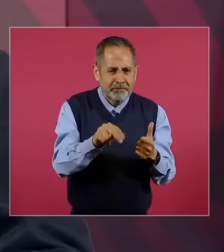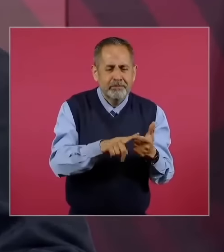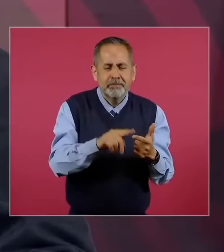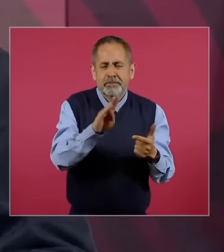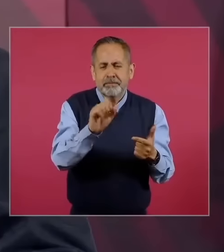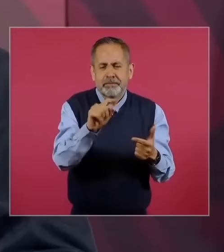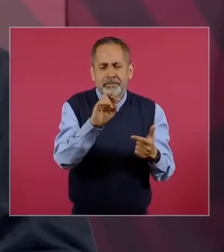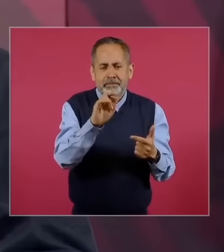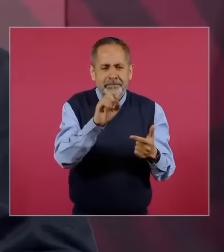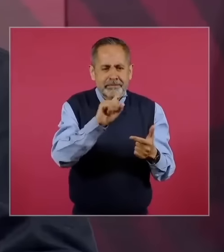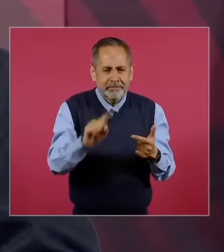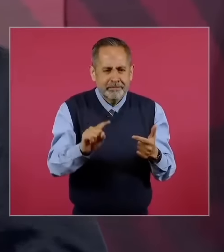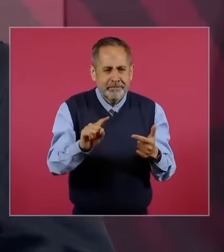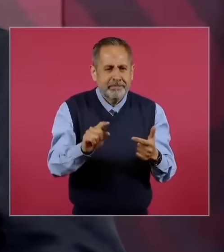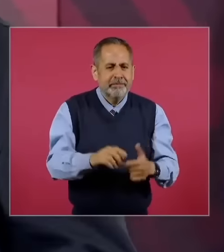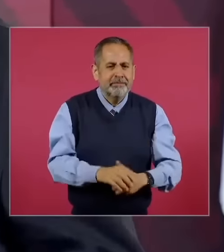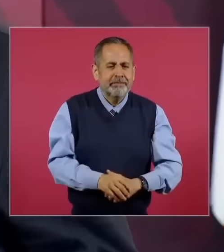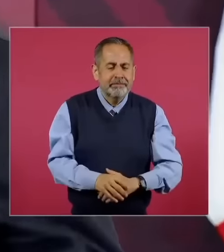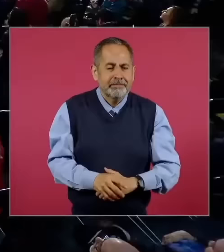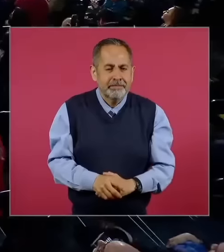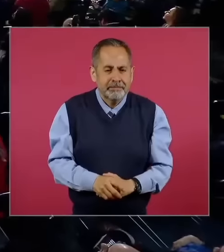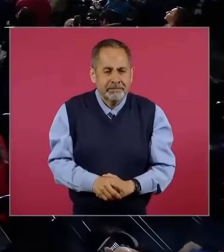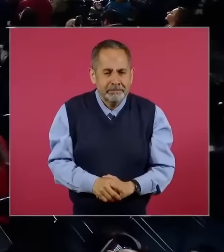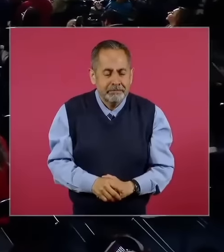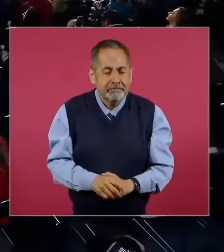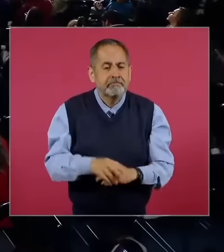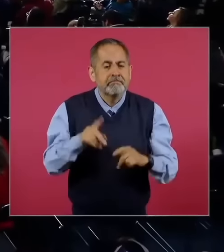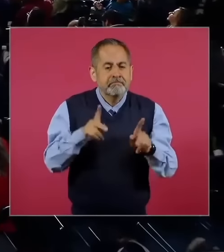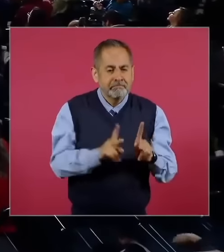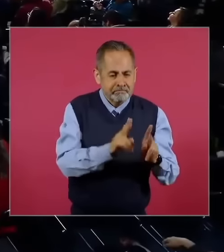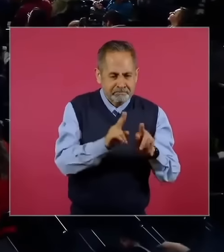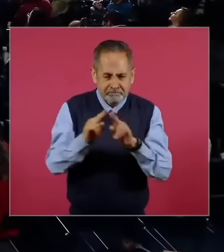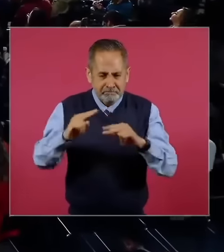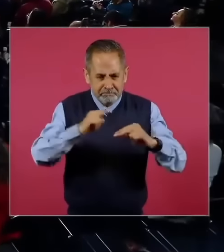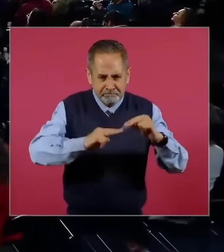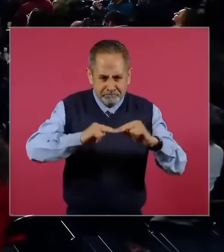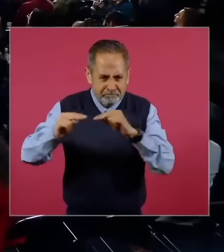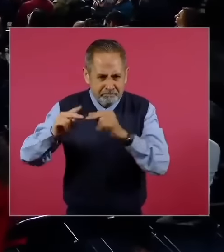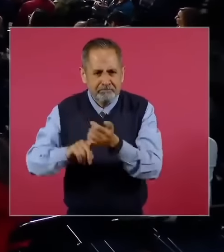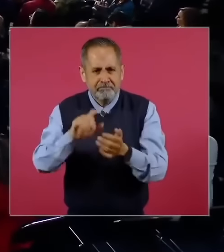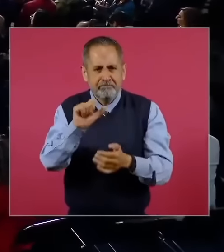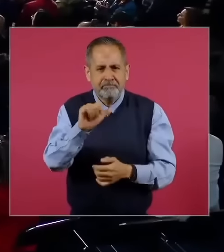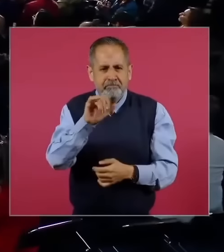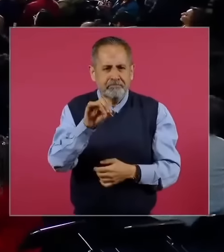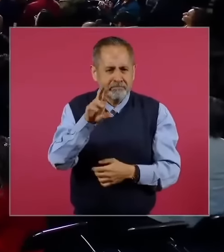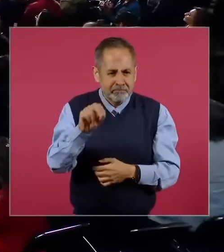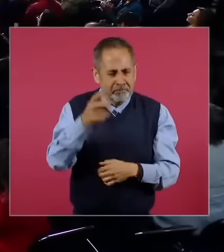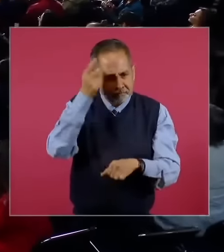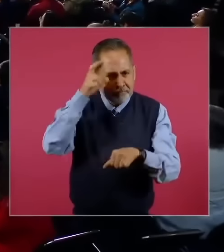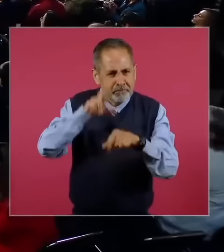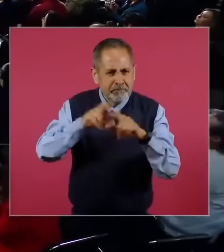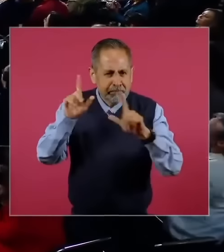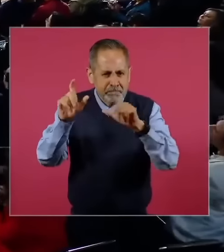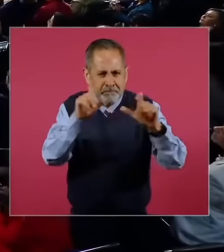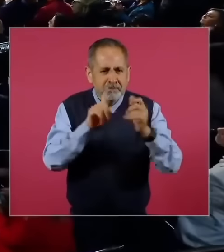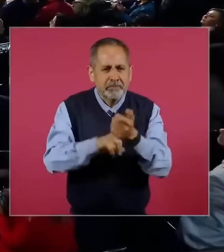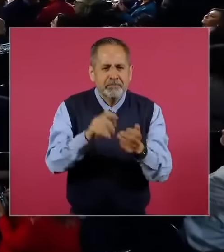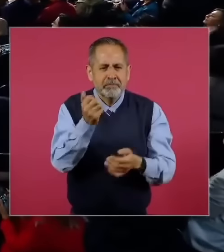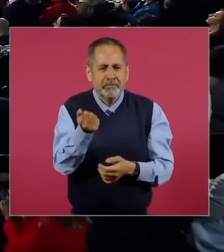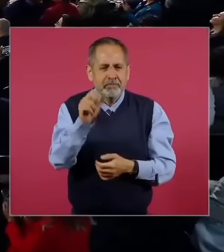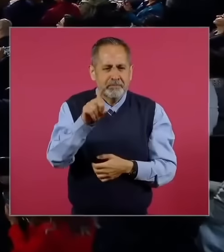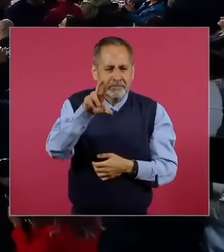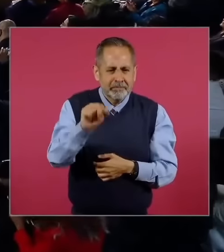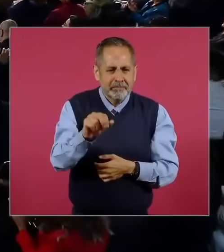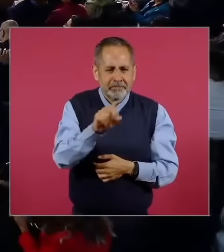Beatriz Gutiérrez. Ha sido editado por Alejandro Gutiérrez Velasco y la directora de fotografía Sandra